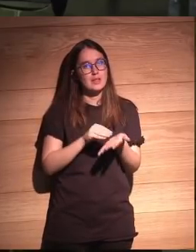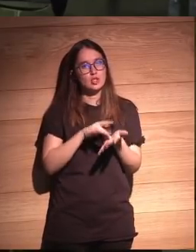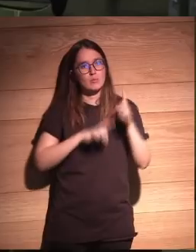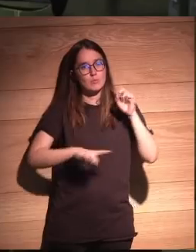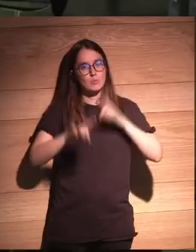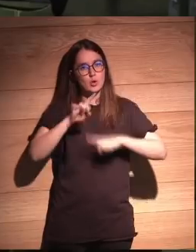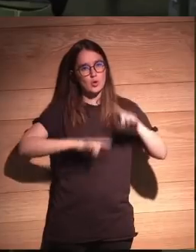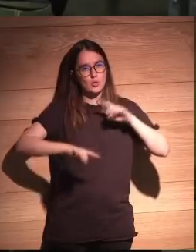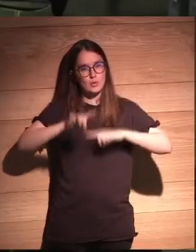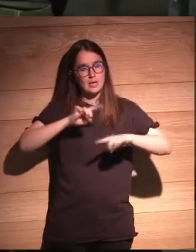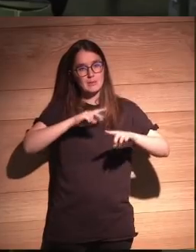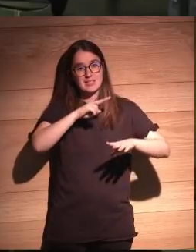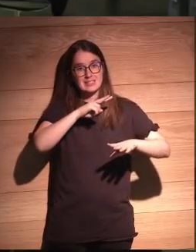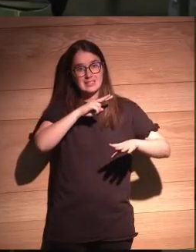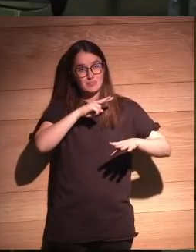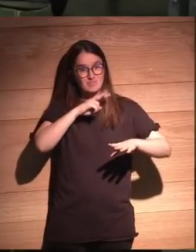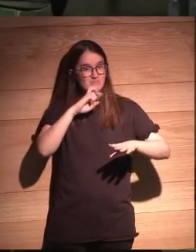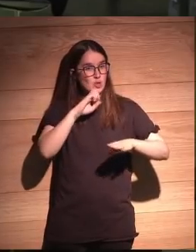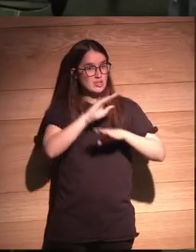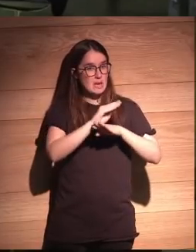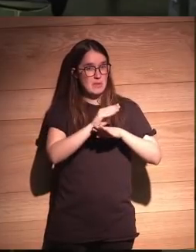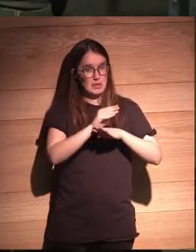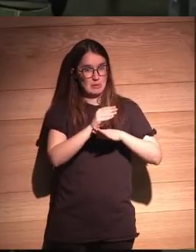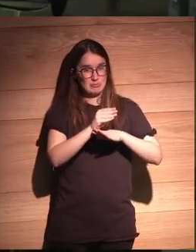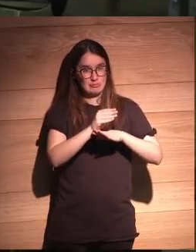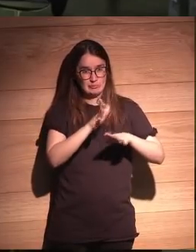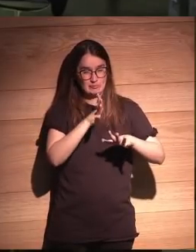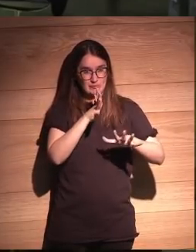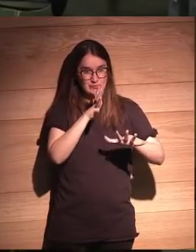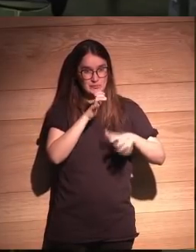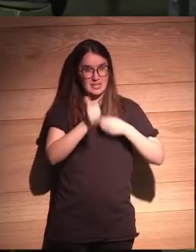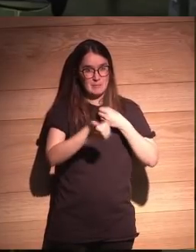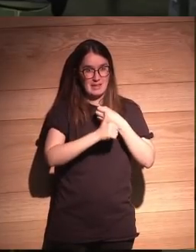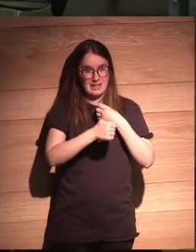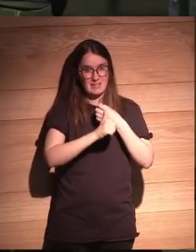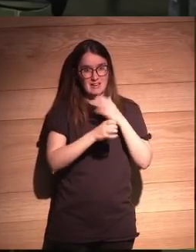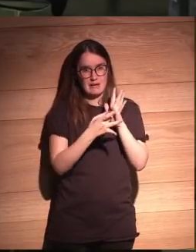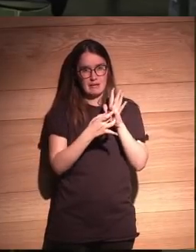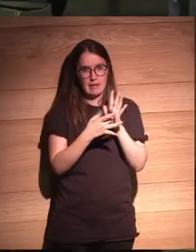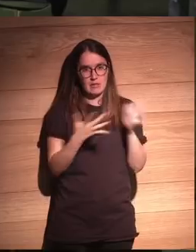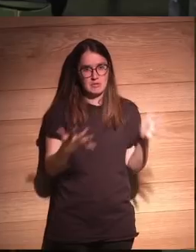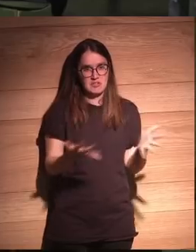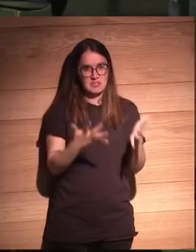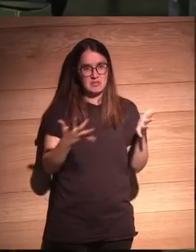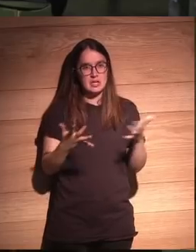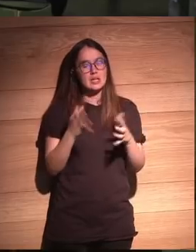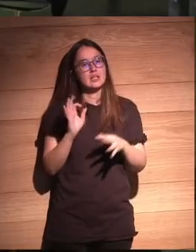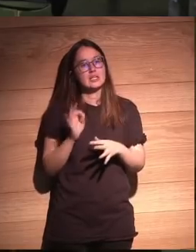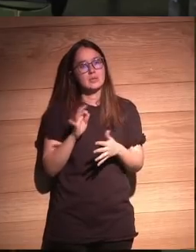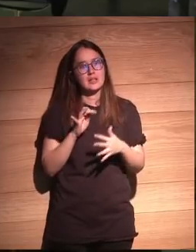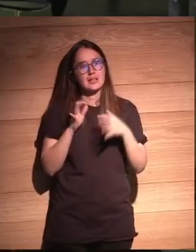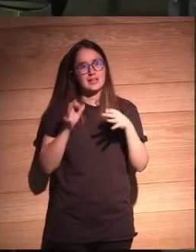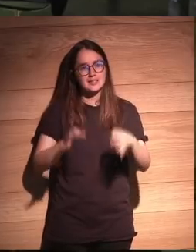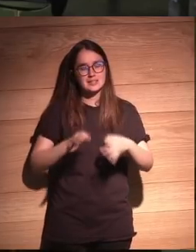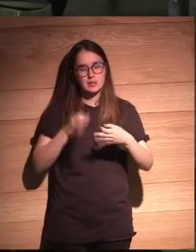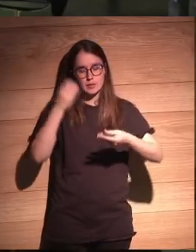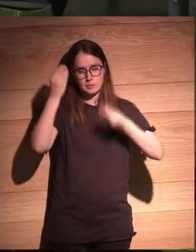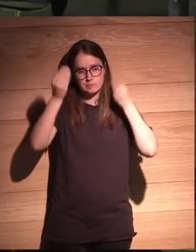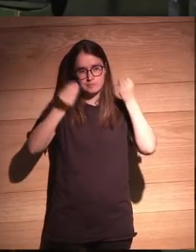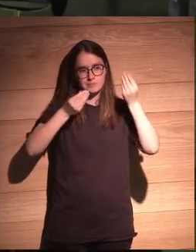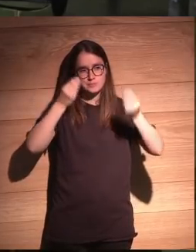problemas de estado de conservación y problemas serios de calidades. Es verdad que ahí siempre nos cabe la